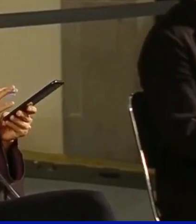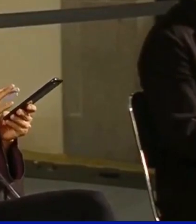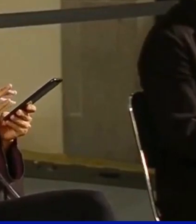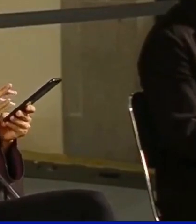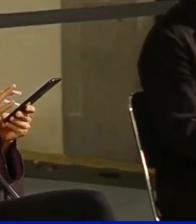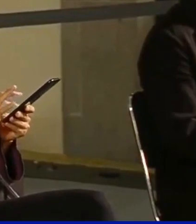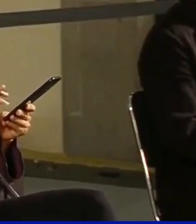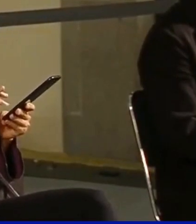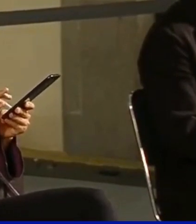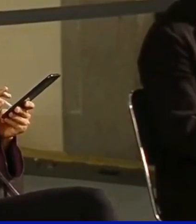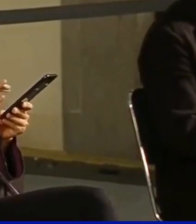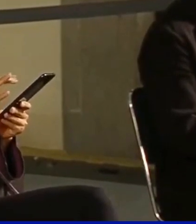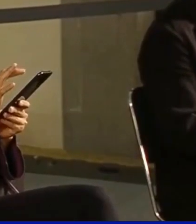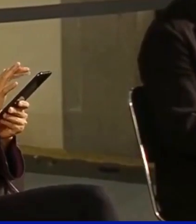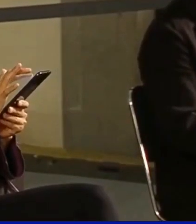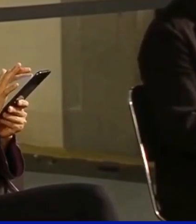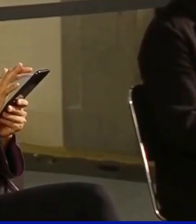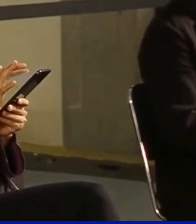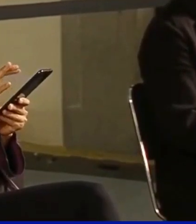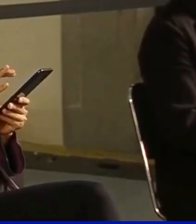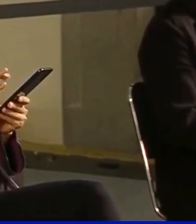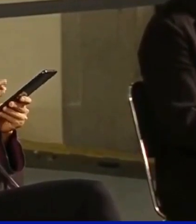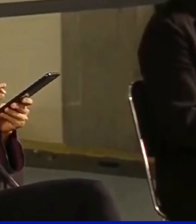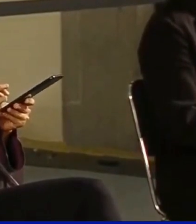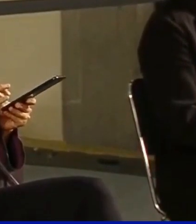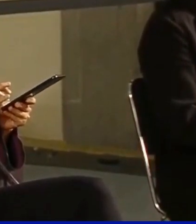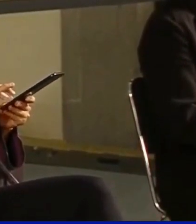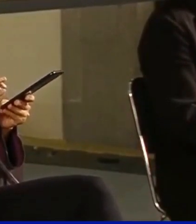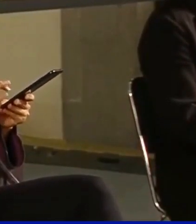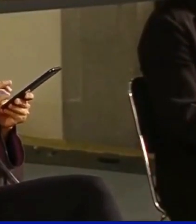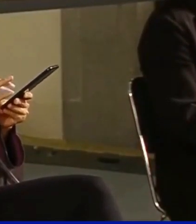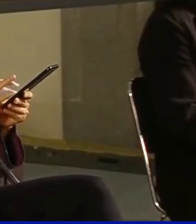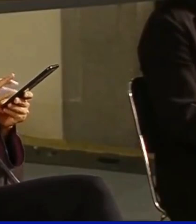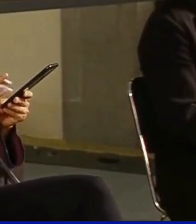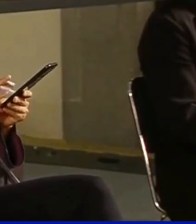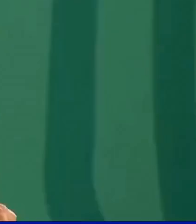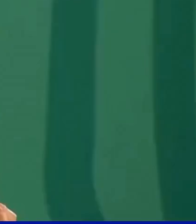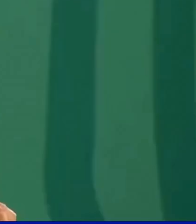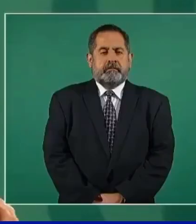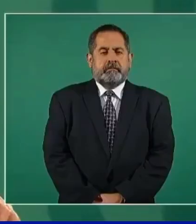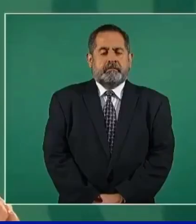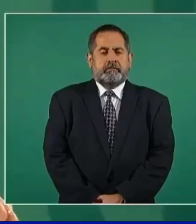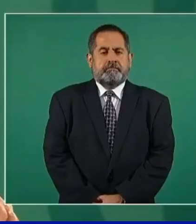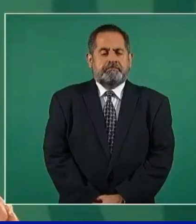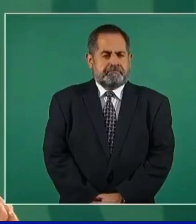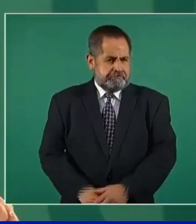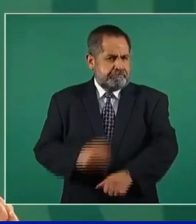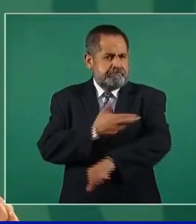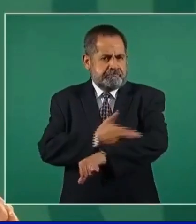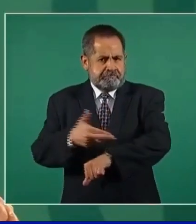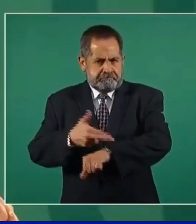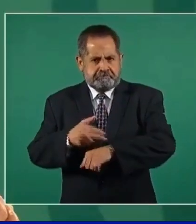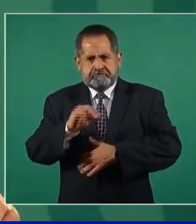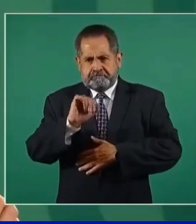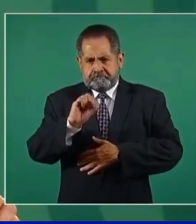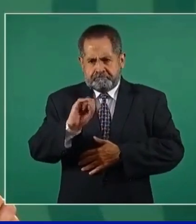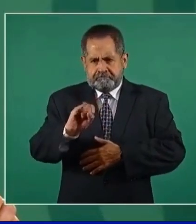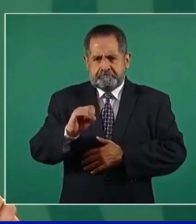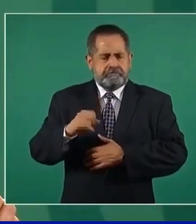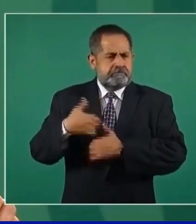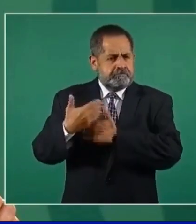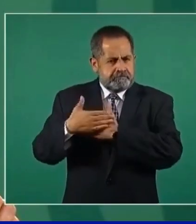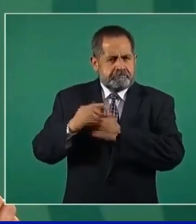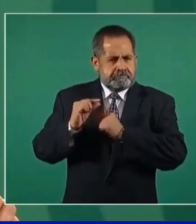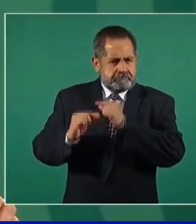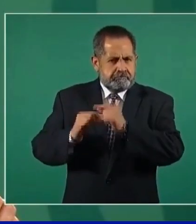hasta de basificación, porque la educación a distancia se ha vuelto una prioridad también? Lo estamos haciendo poco a poco. Por ejemplo, en el